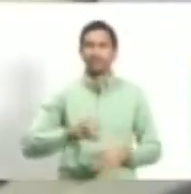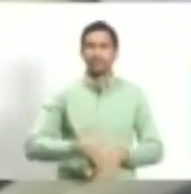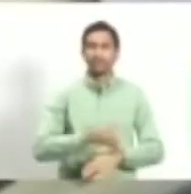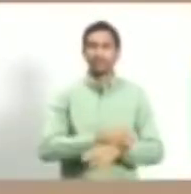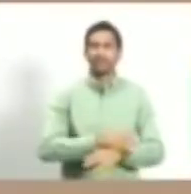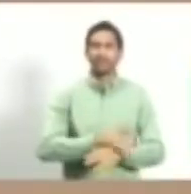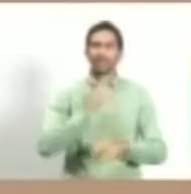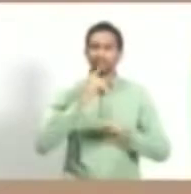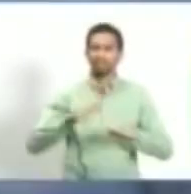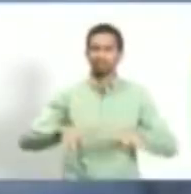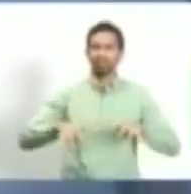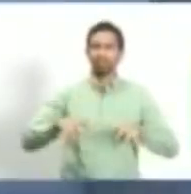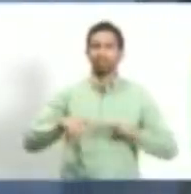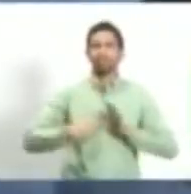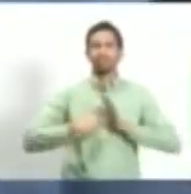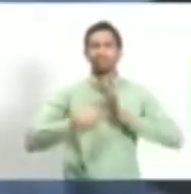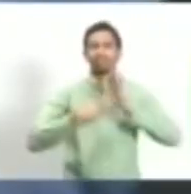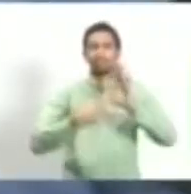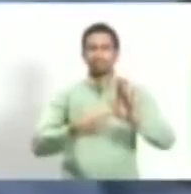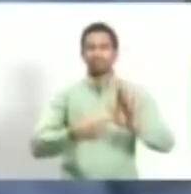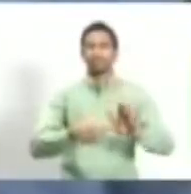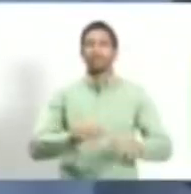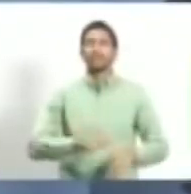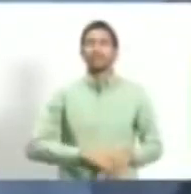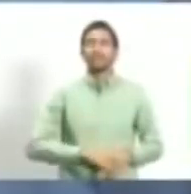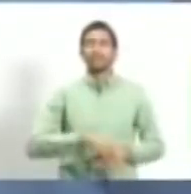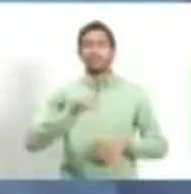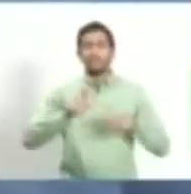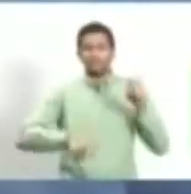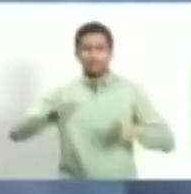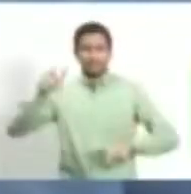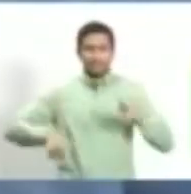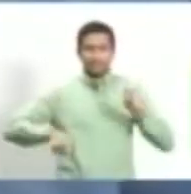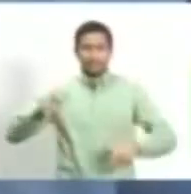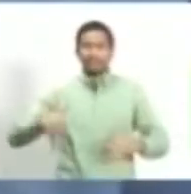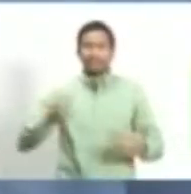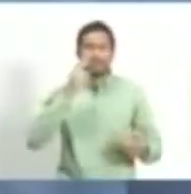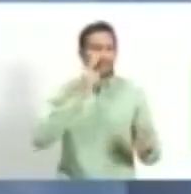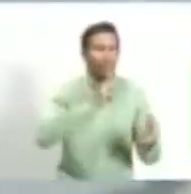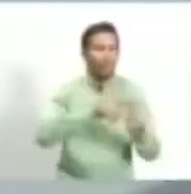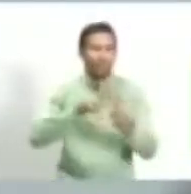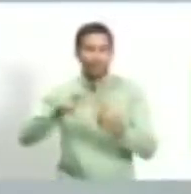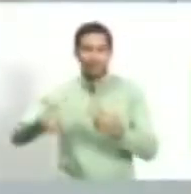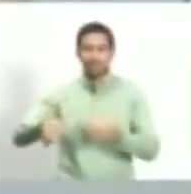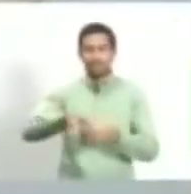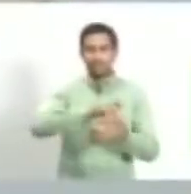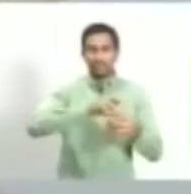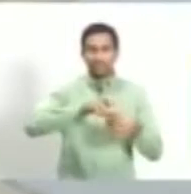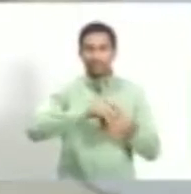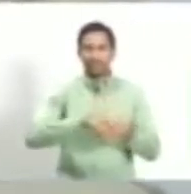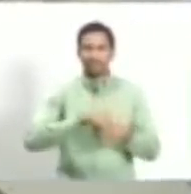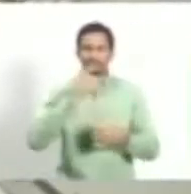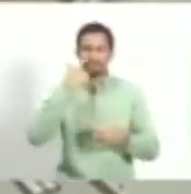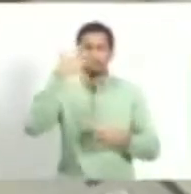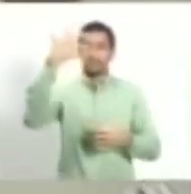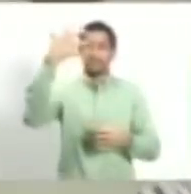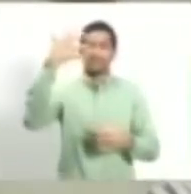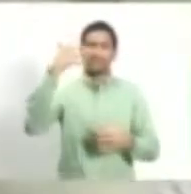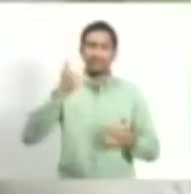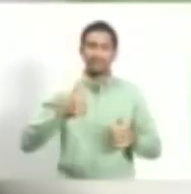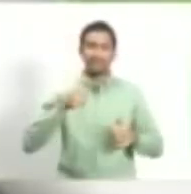la Quinta de San Pedro Alejandrino. Tienen personas que van a venir, van a conocer la ciudad y queremos que se lleven la mejor impresión. De